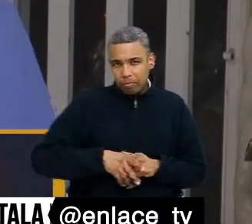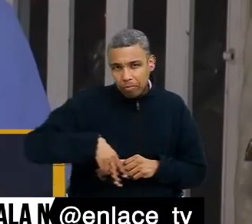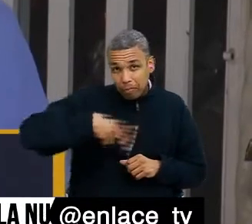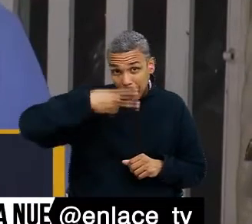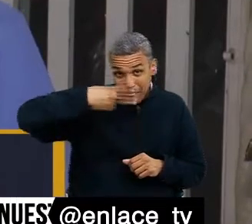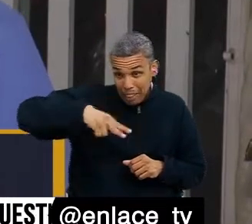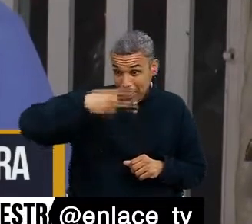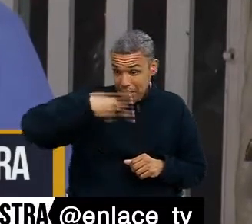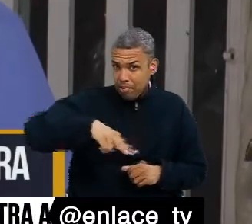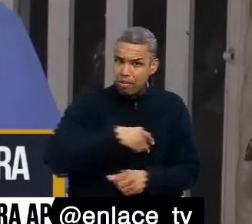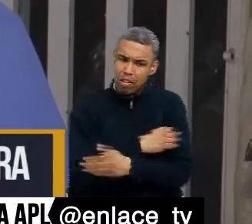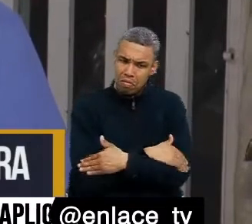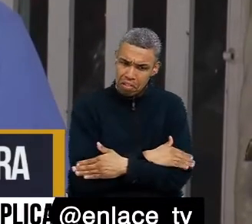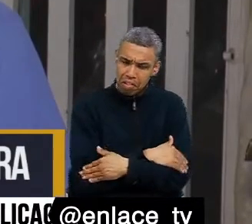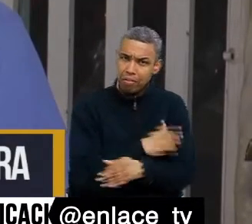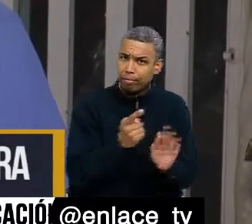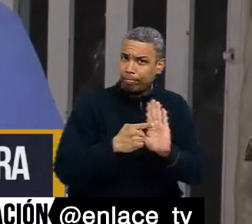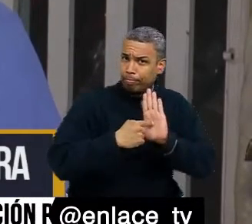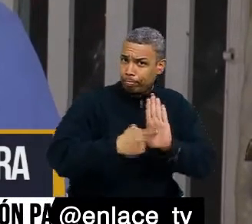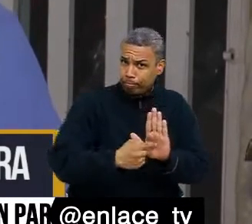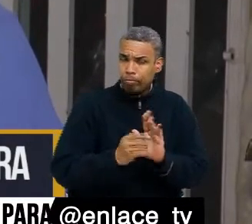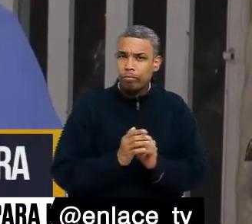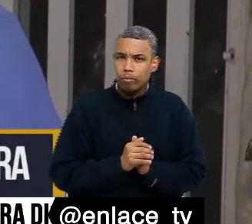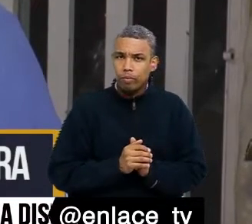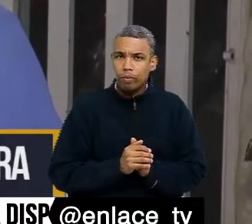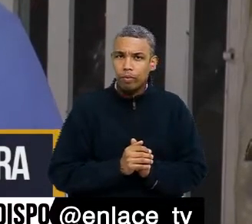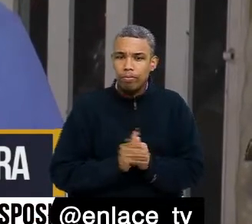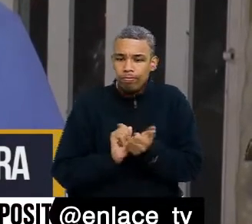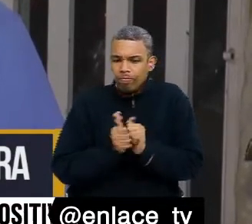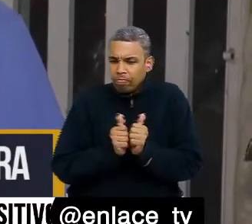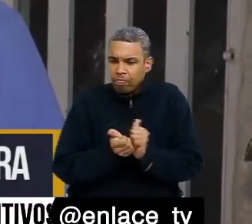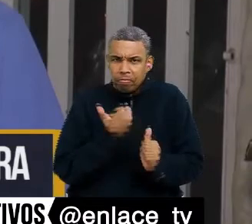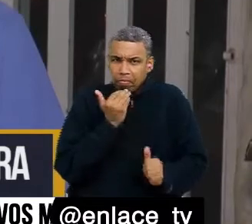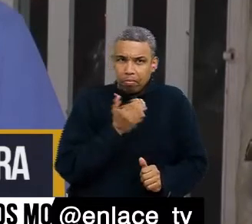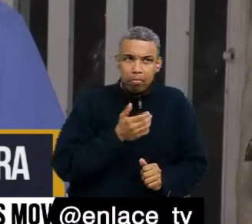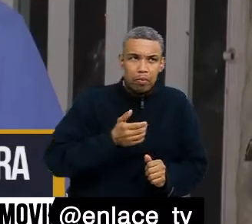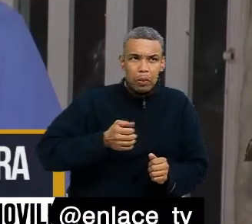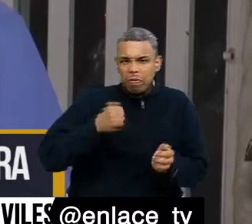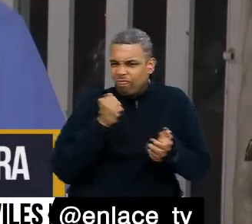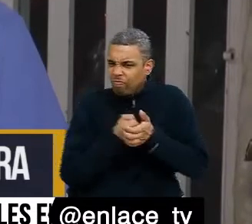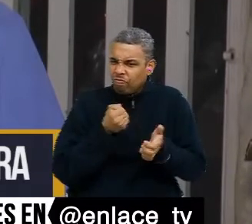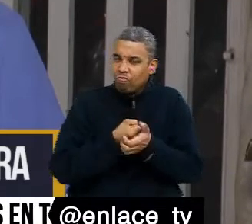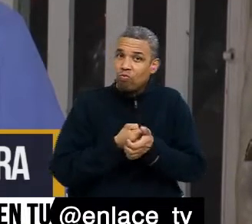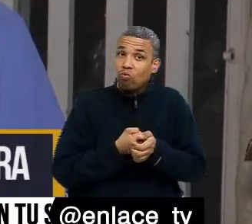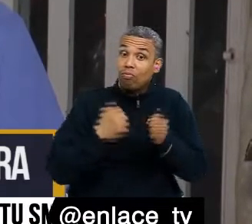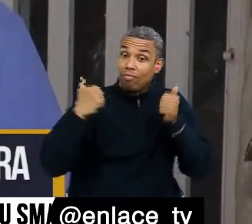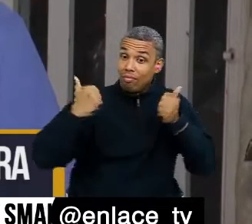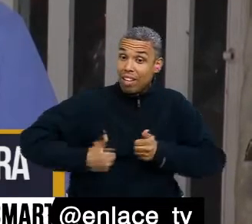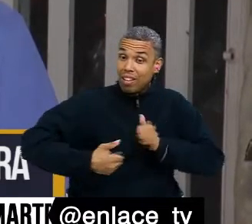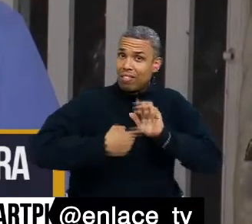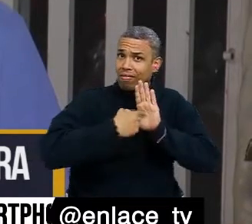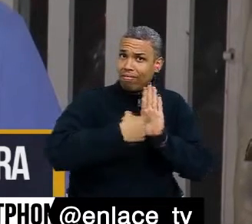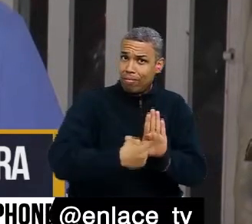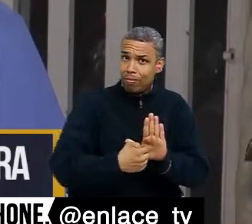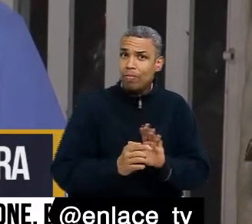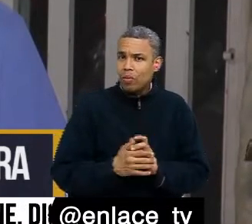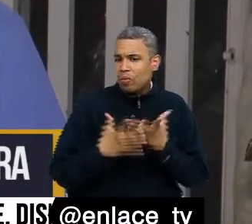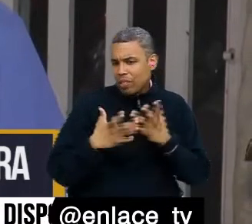el ejemplo. Y como el deportista es un gran ejemplo, pues eso quería yo reflejar en ellas dos,